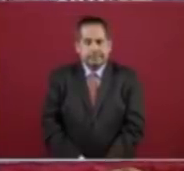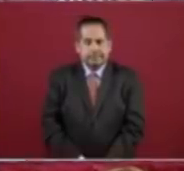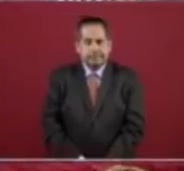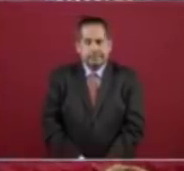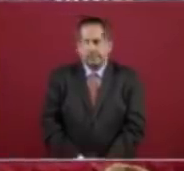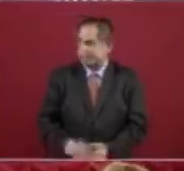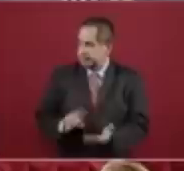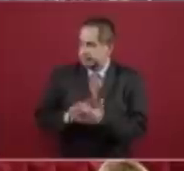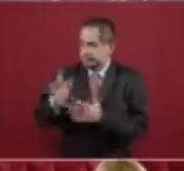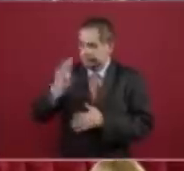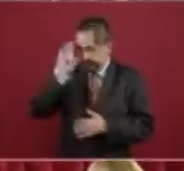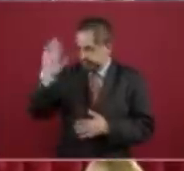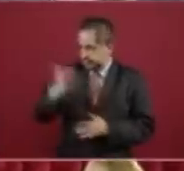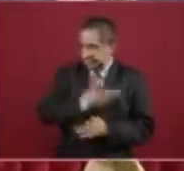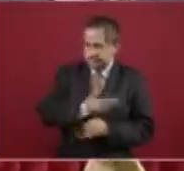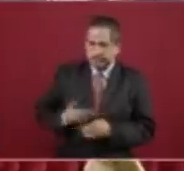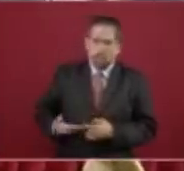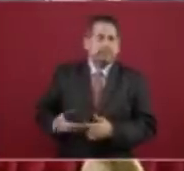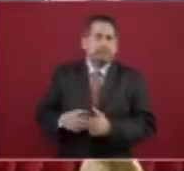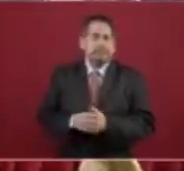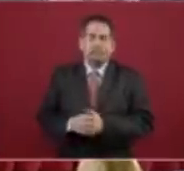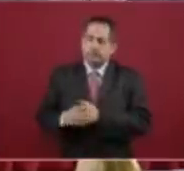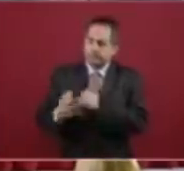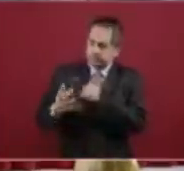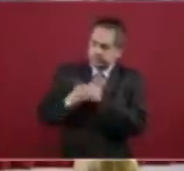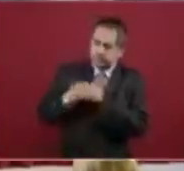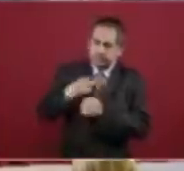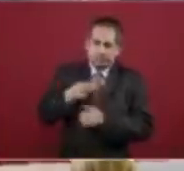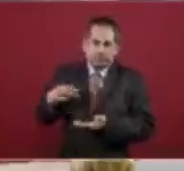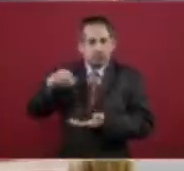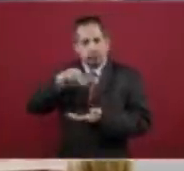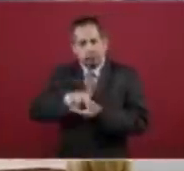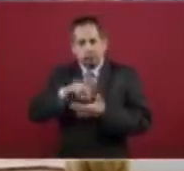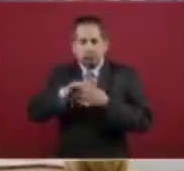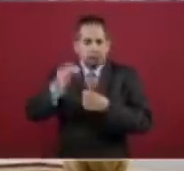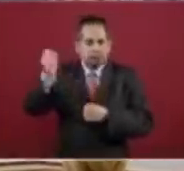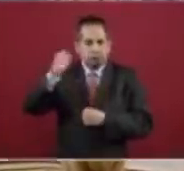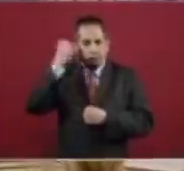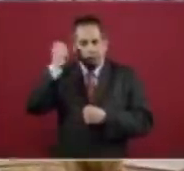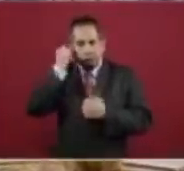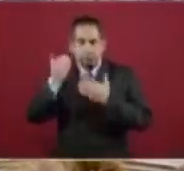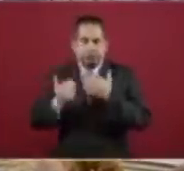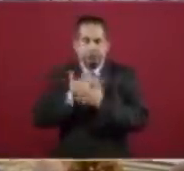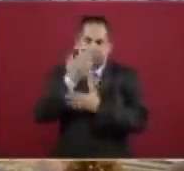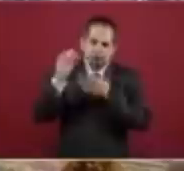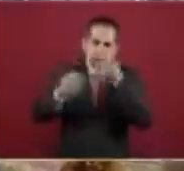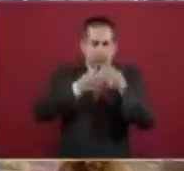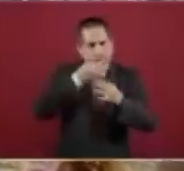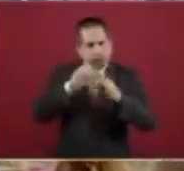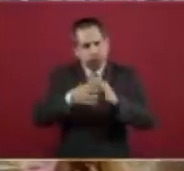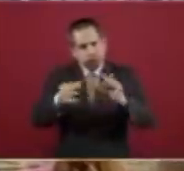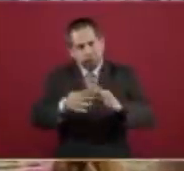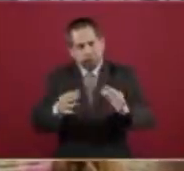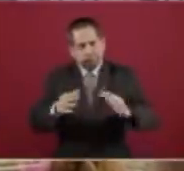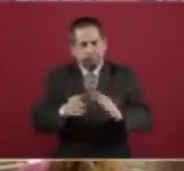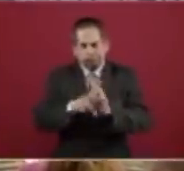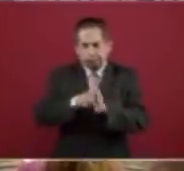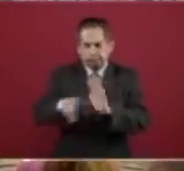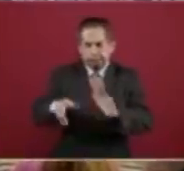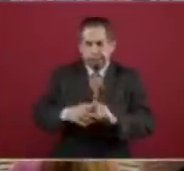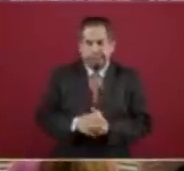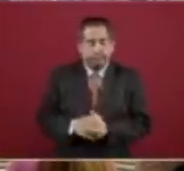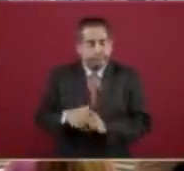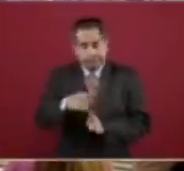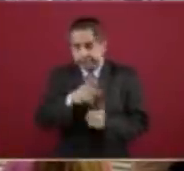Muchas gracias, señor presidente, por permitirme estar aquí en esta conferencia de prensa y por este proyecto